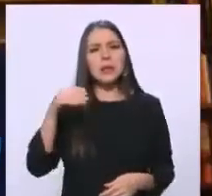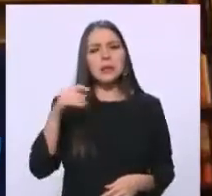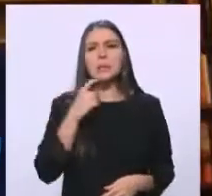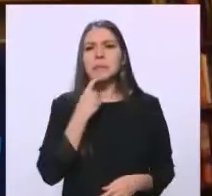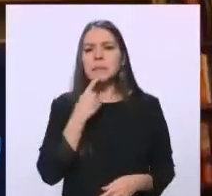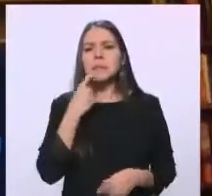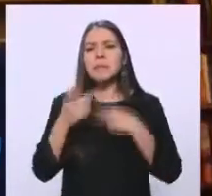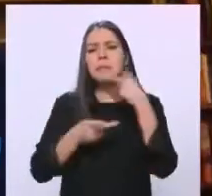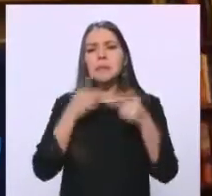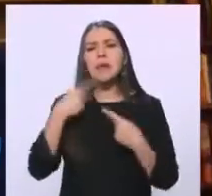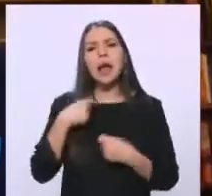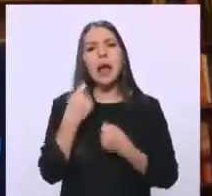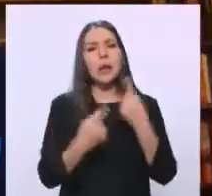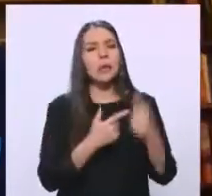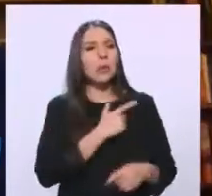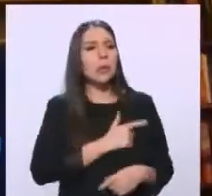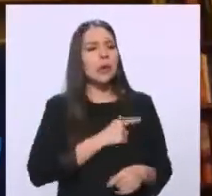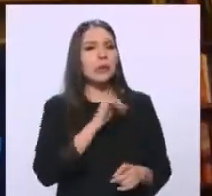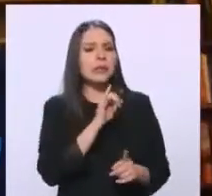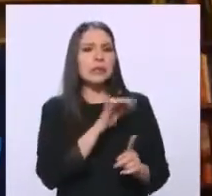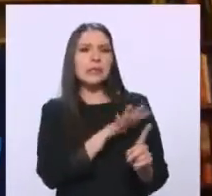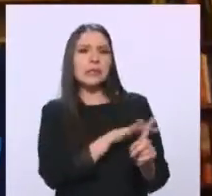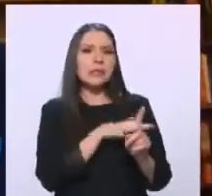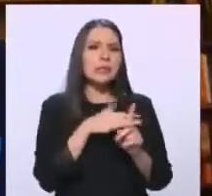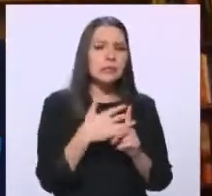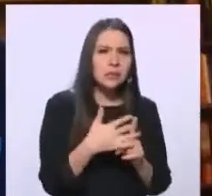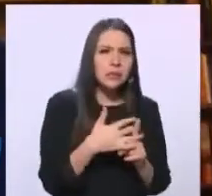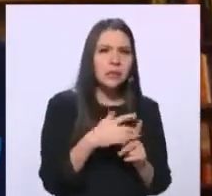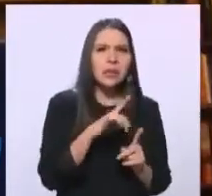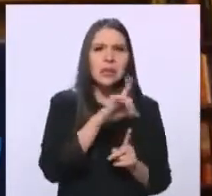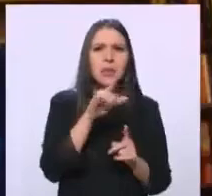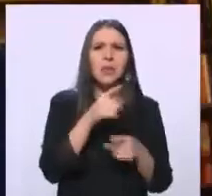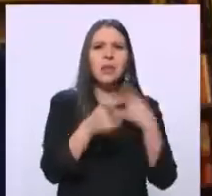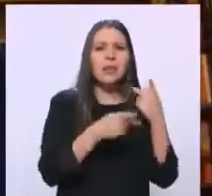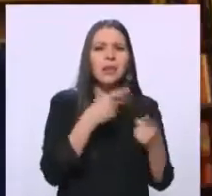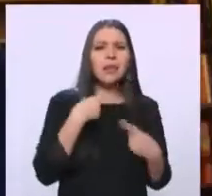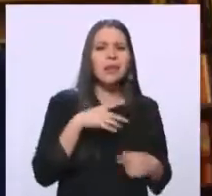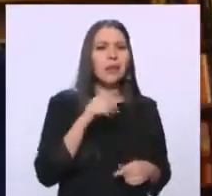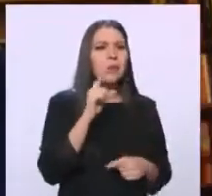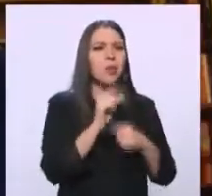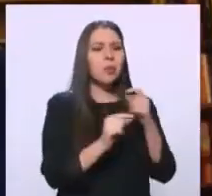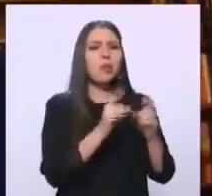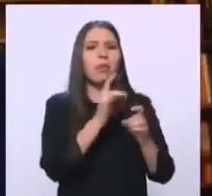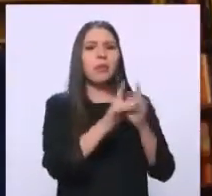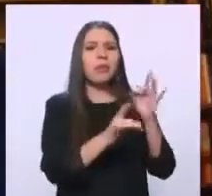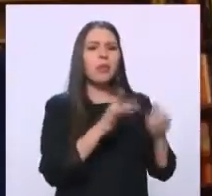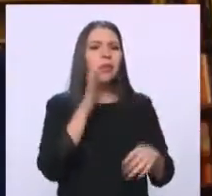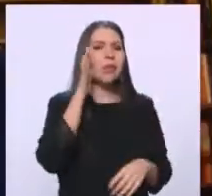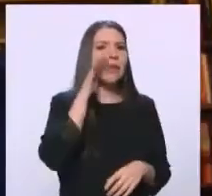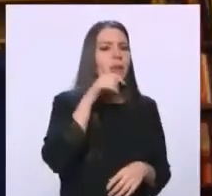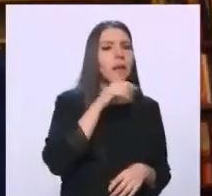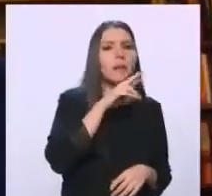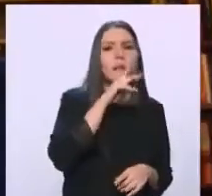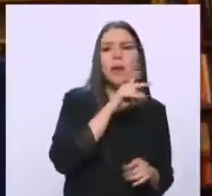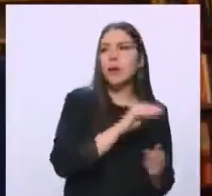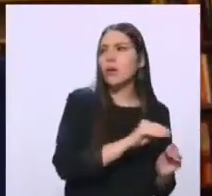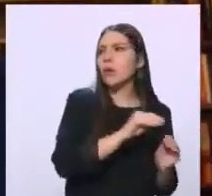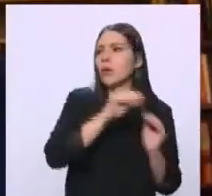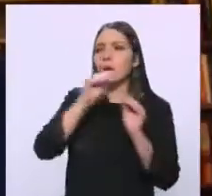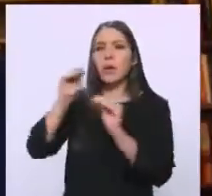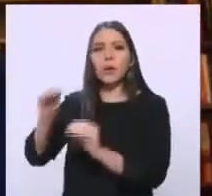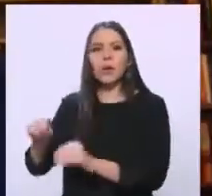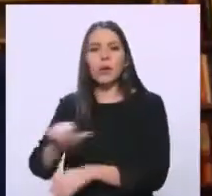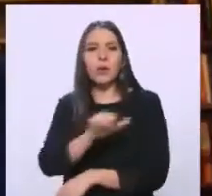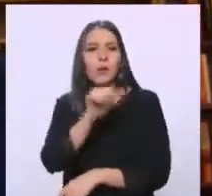motivo, pueden verse tentadas a moverse al siguiente tren que cumpla con estos elementos. Ese es un